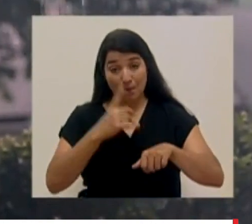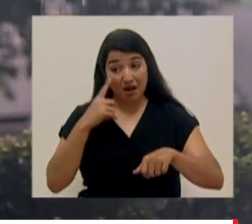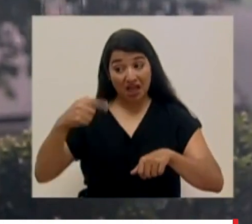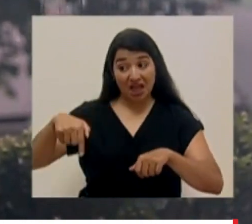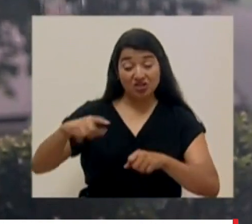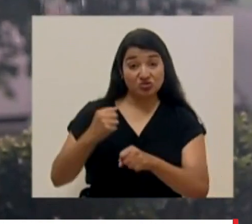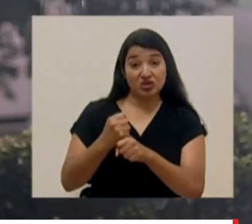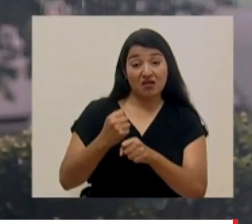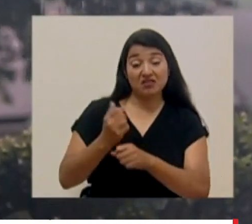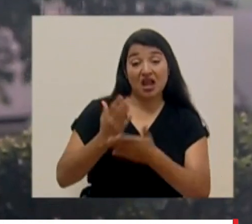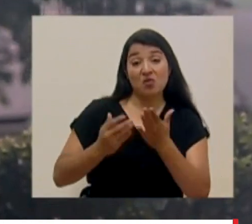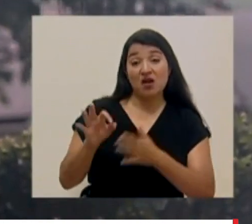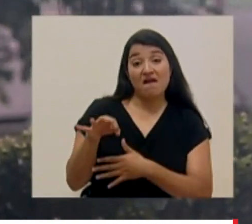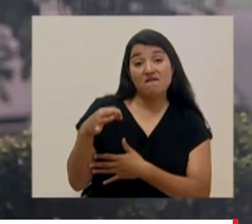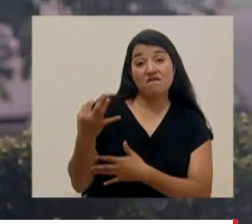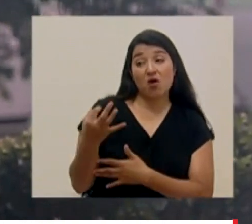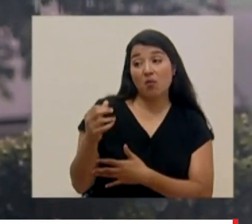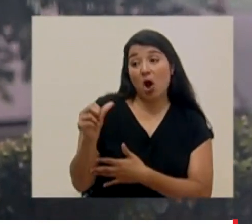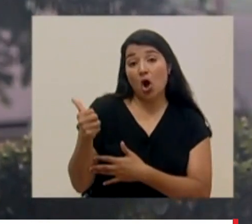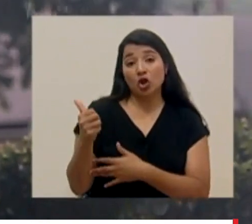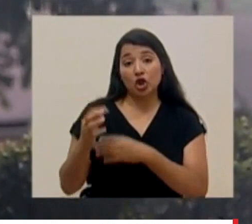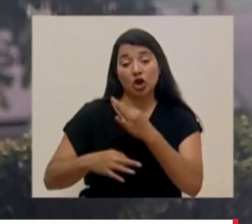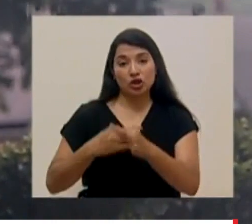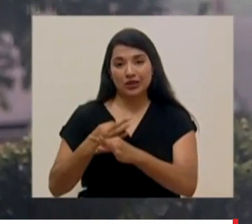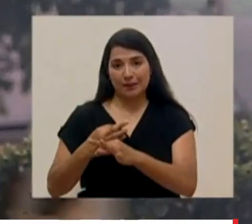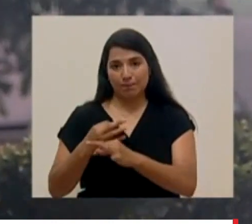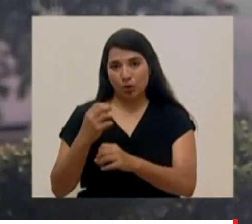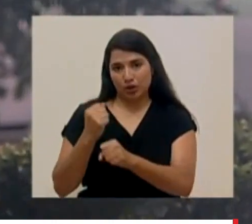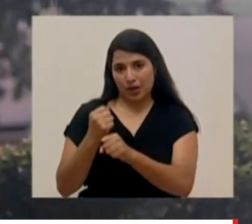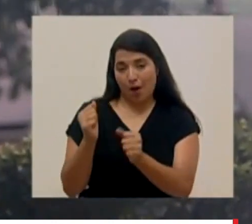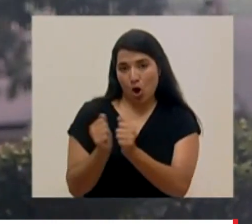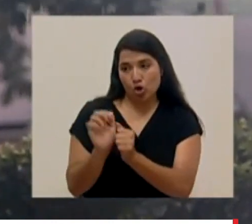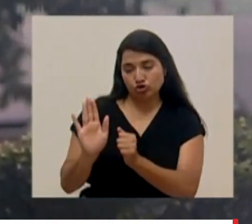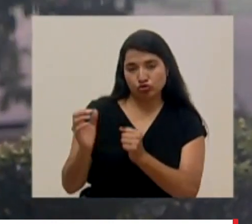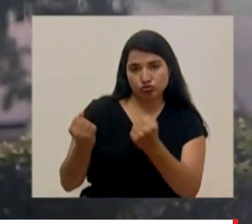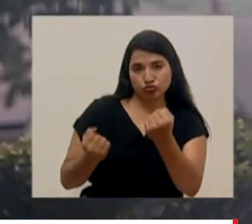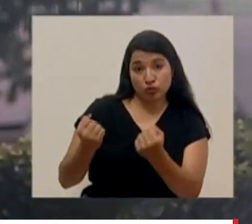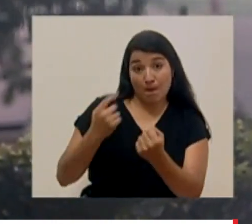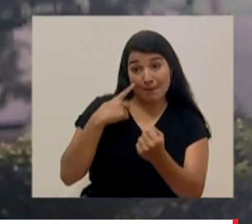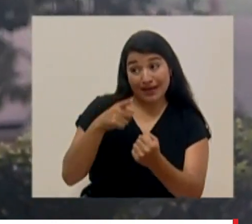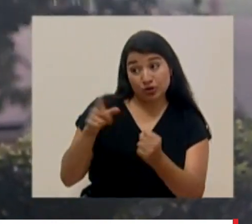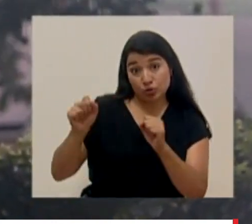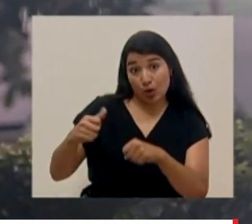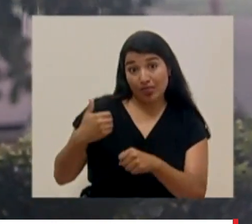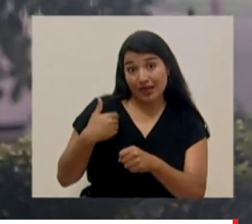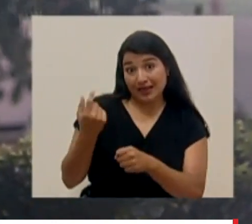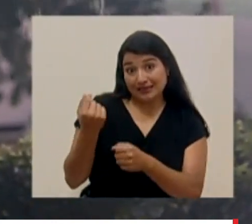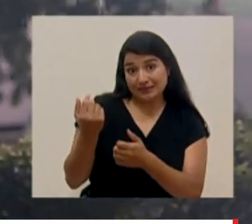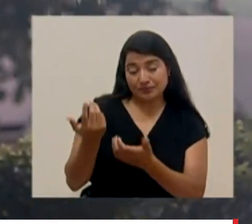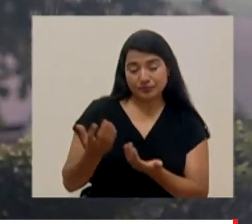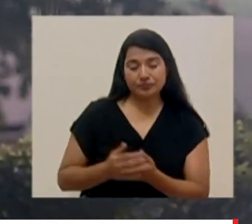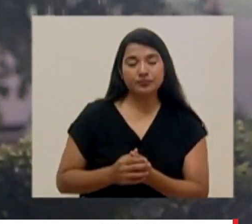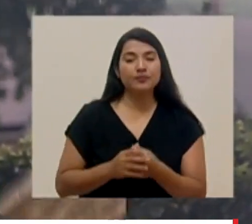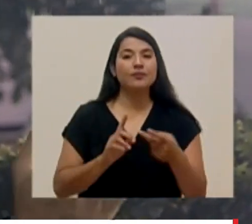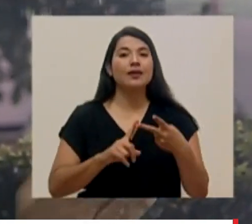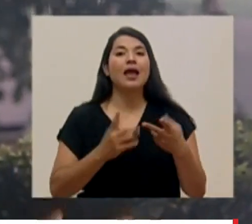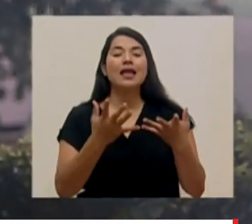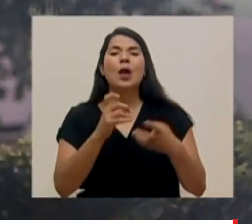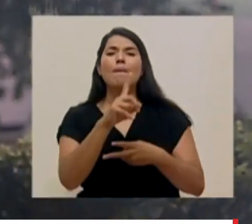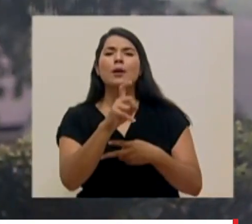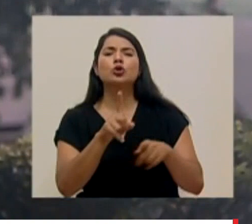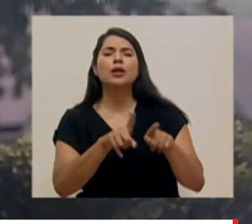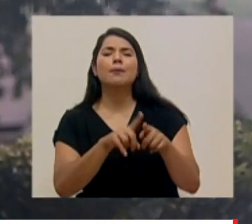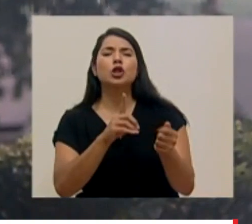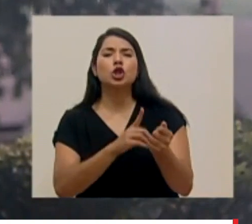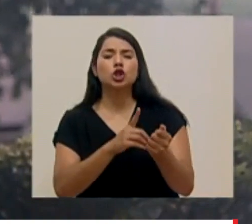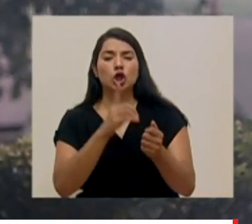forma alguna actividad paralela, alguna actividad adicional para que esta gente tenga algún ingreso adicional? Y quería preguntarle también, don Román nos